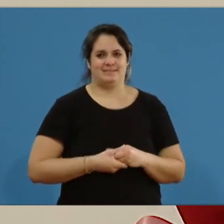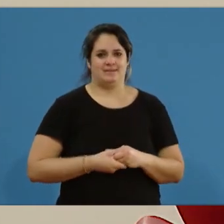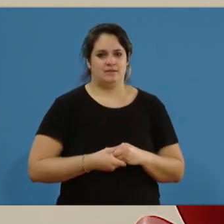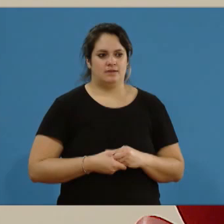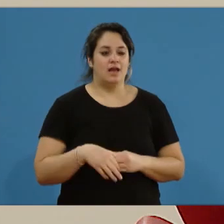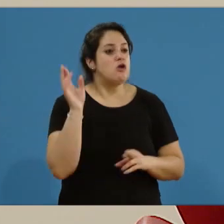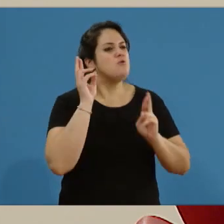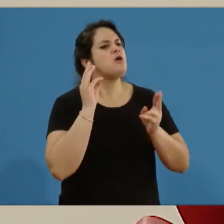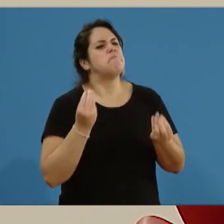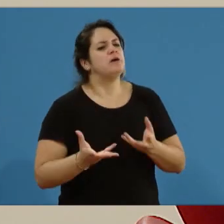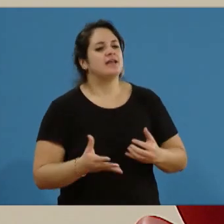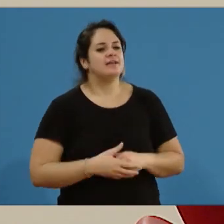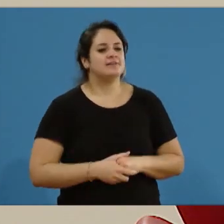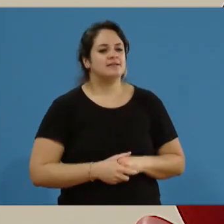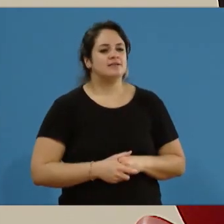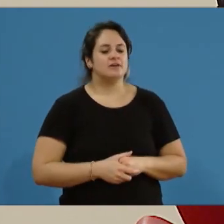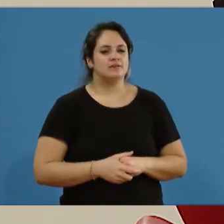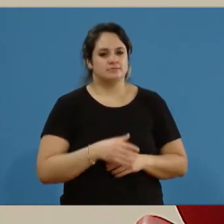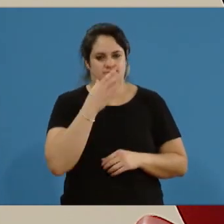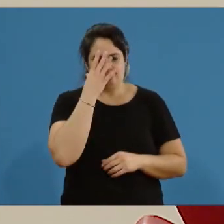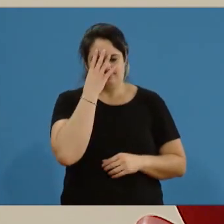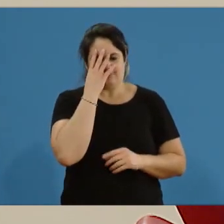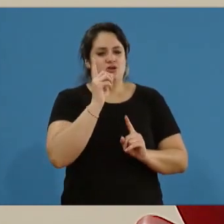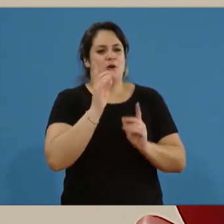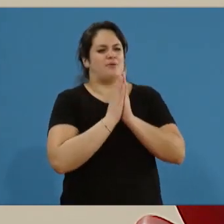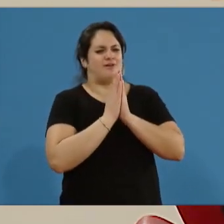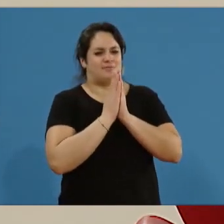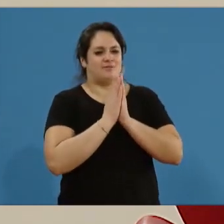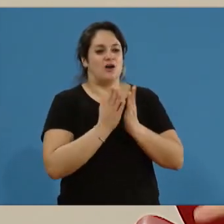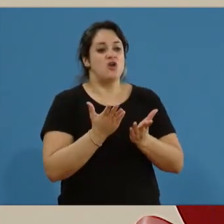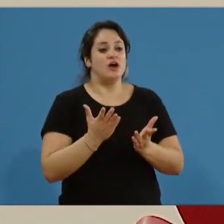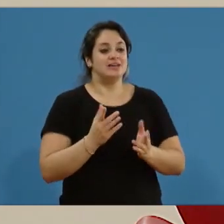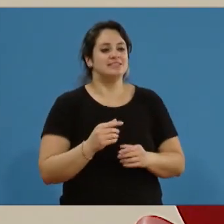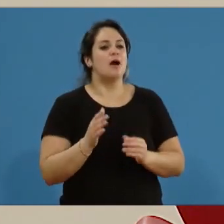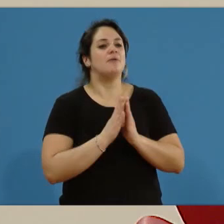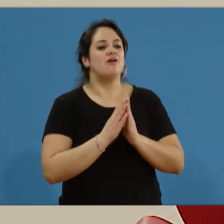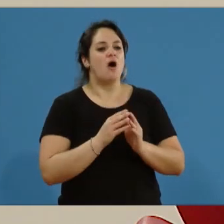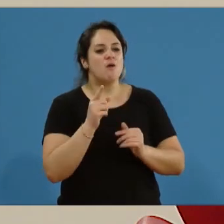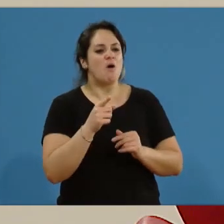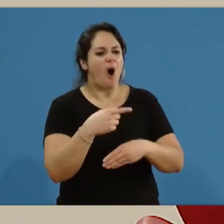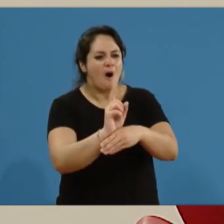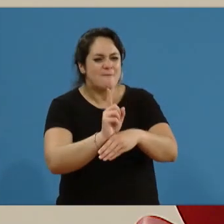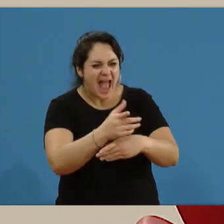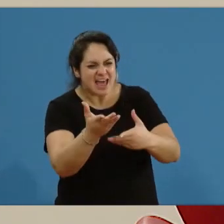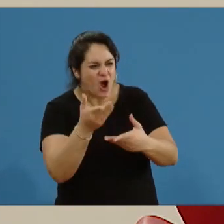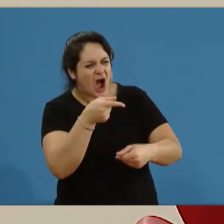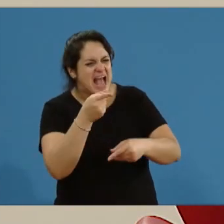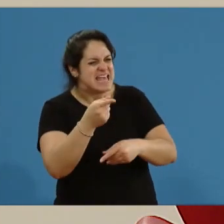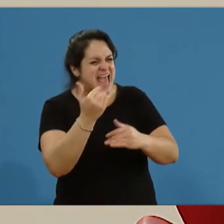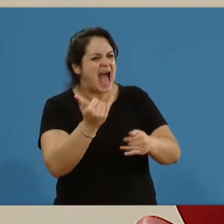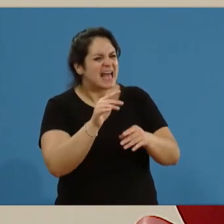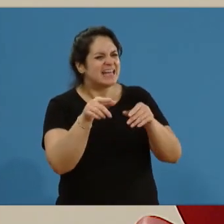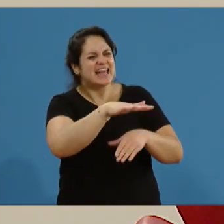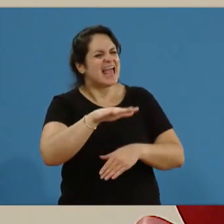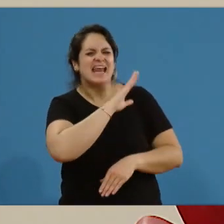¿Qué son esos ruidos? ¡No! ¡No! ¡No! ¡No! ¡Natacha, vos ahí tenés un perro!